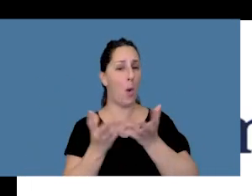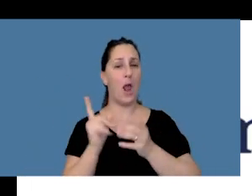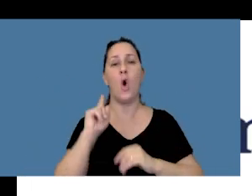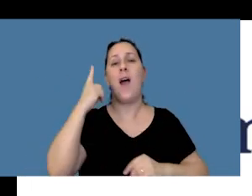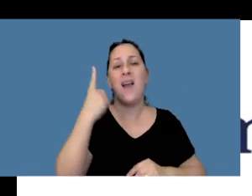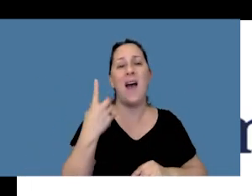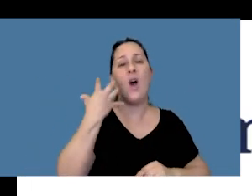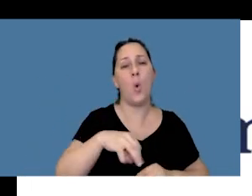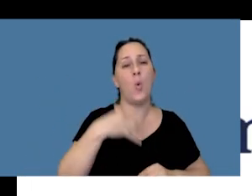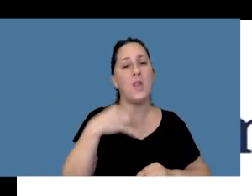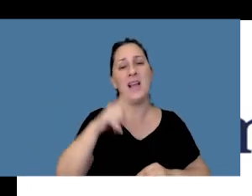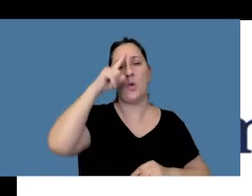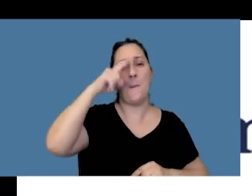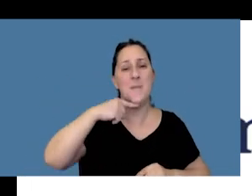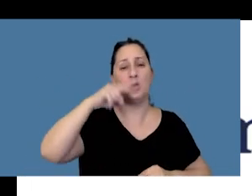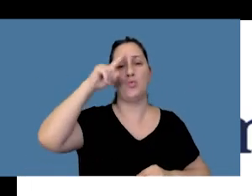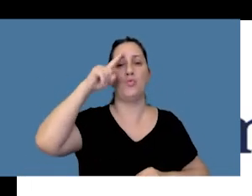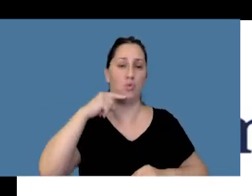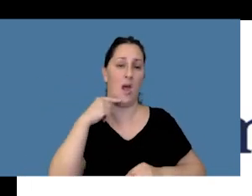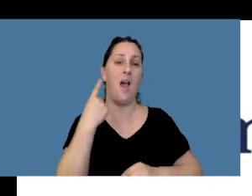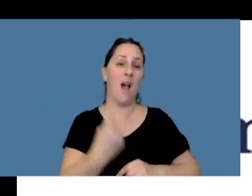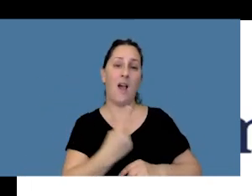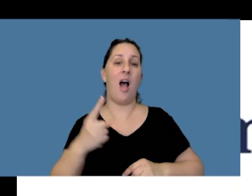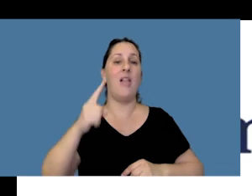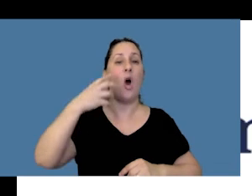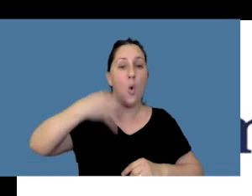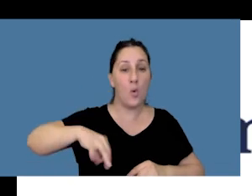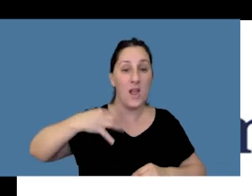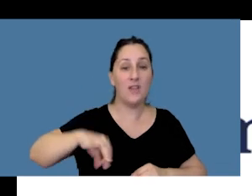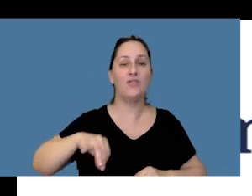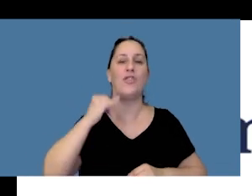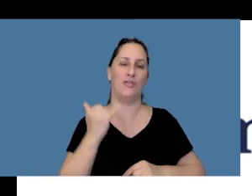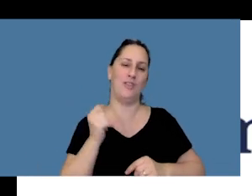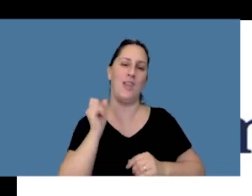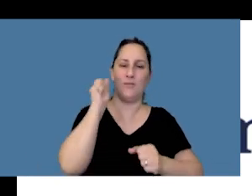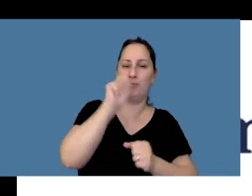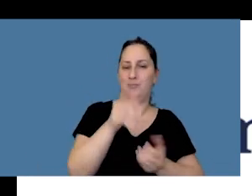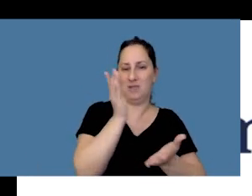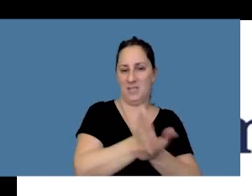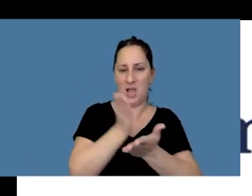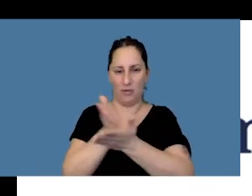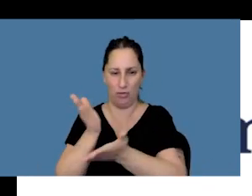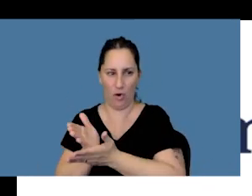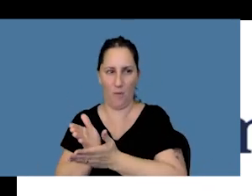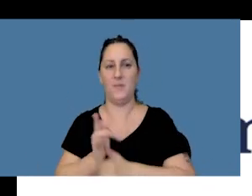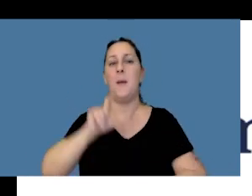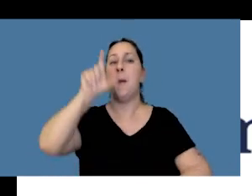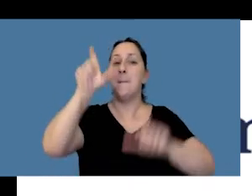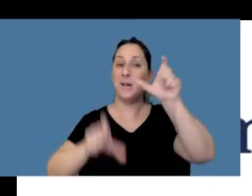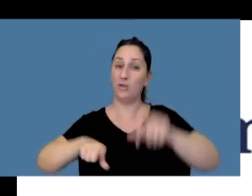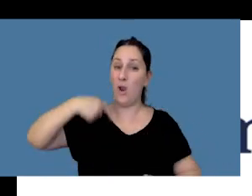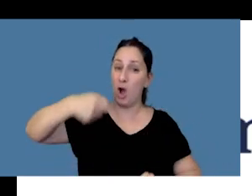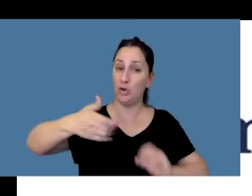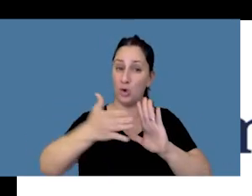se desarrolla en forma mensual y cada obligación va a tener su propia sanción. El contribuyente también va